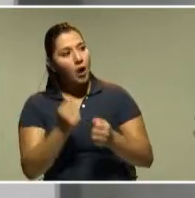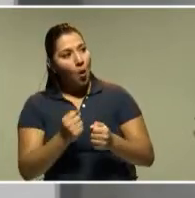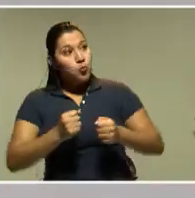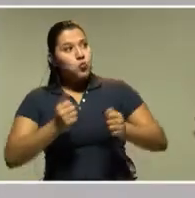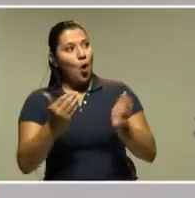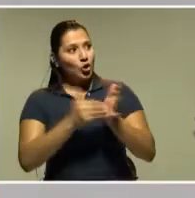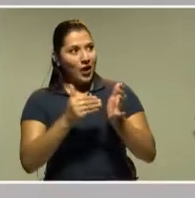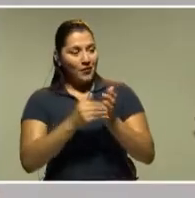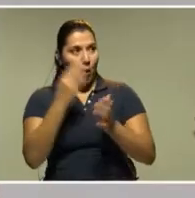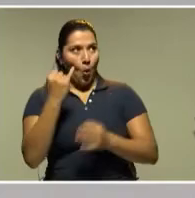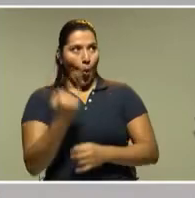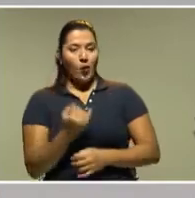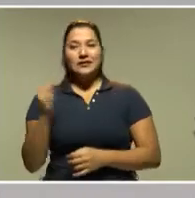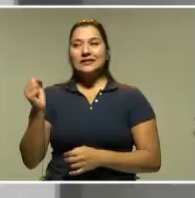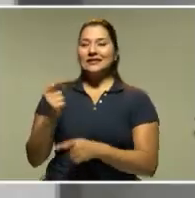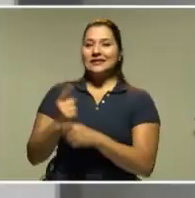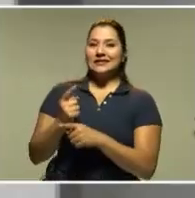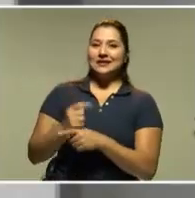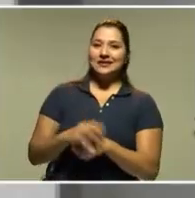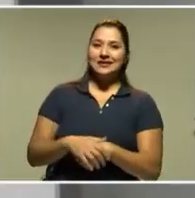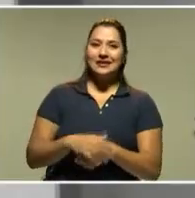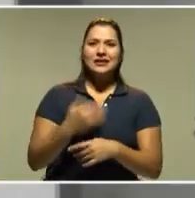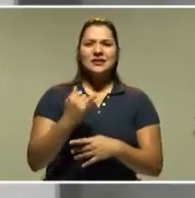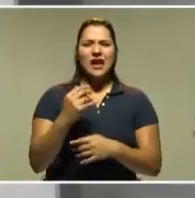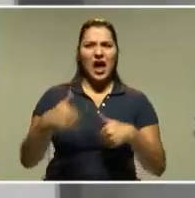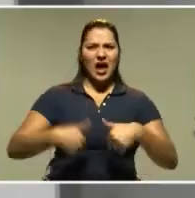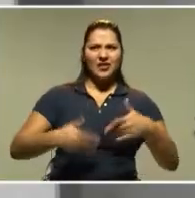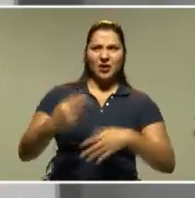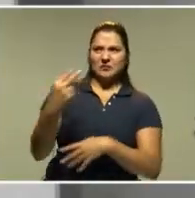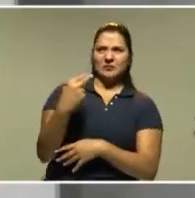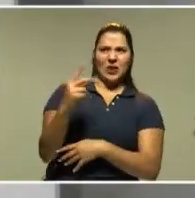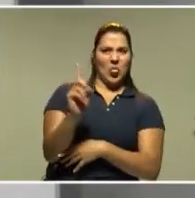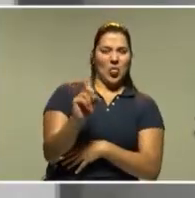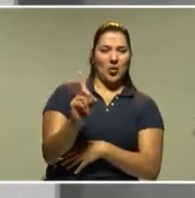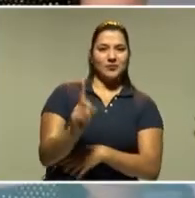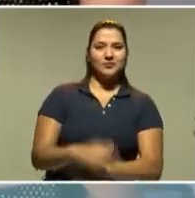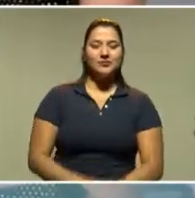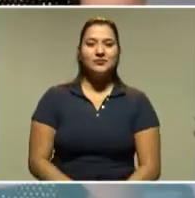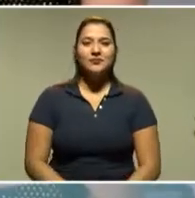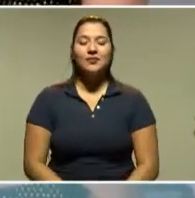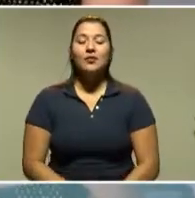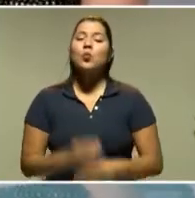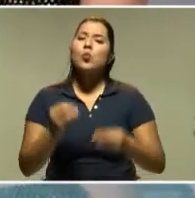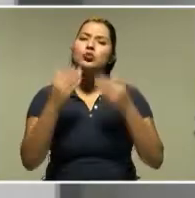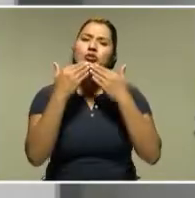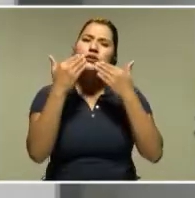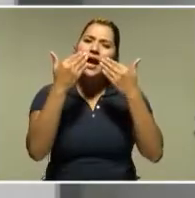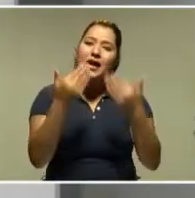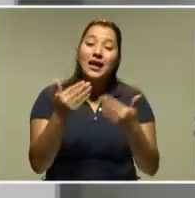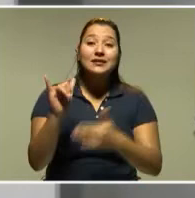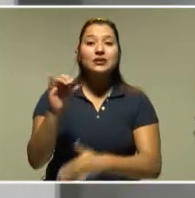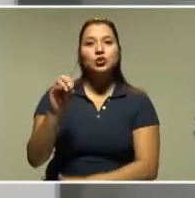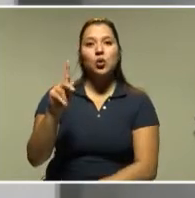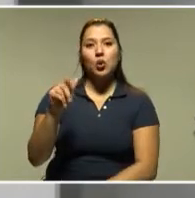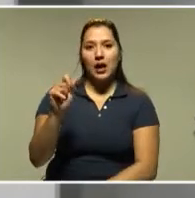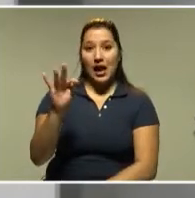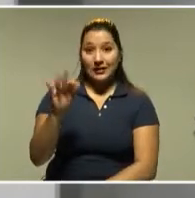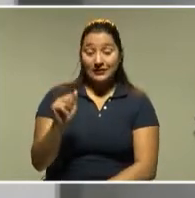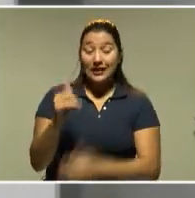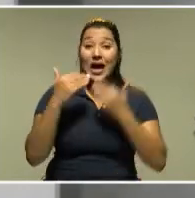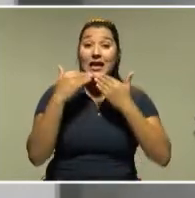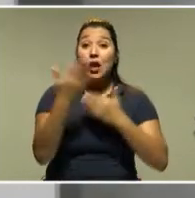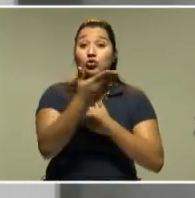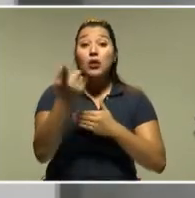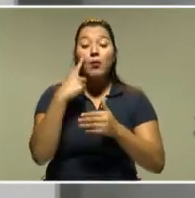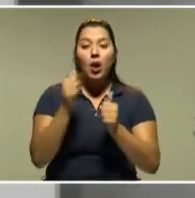Así. No, ya el entrenador me hizo cara como no, esa parte del plan, ¿no? Muchísimas gracias a Yoka Tamás y gracias a ustedes